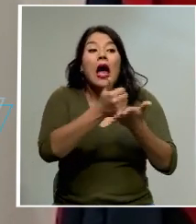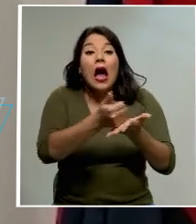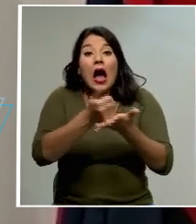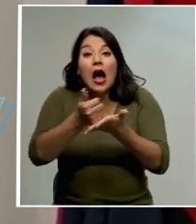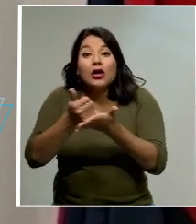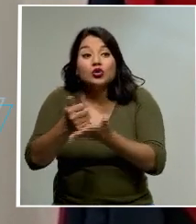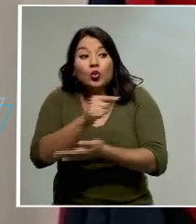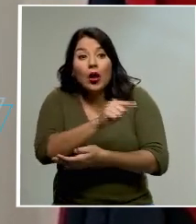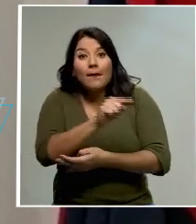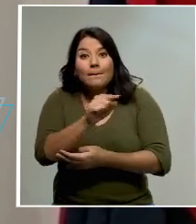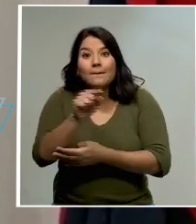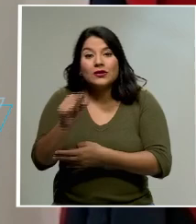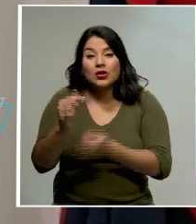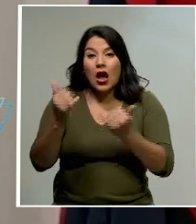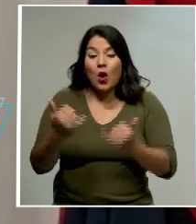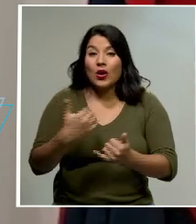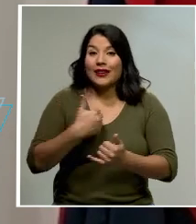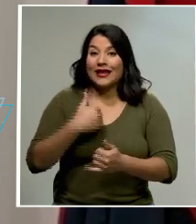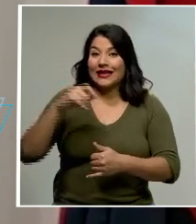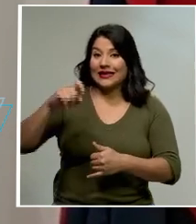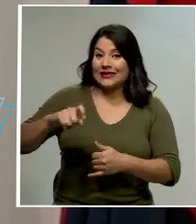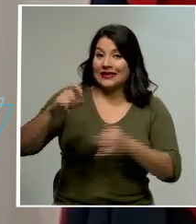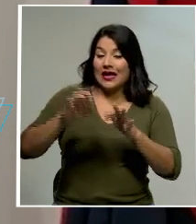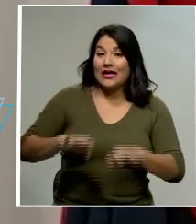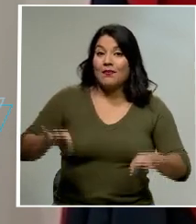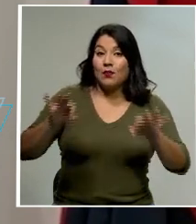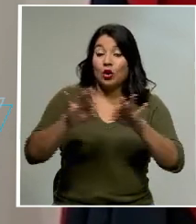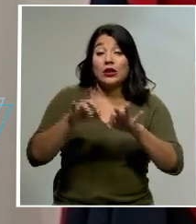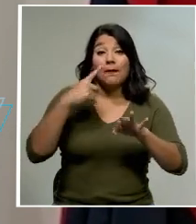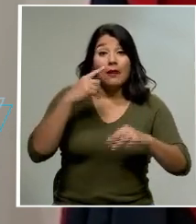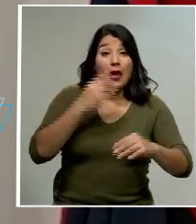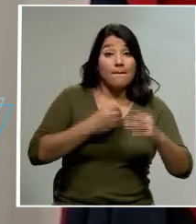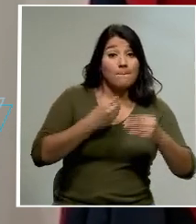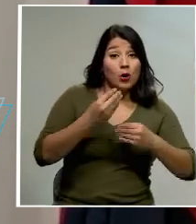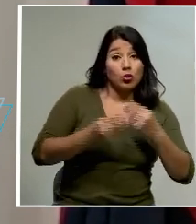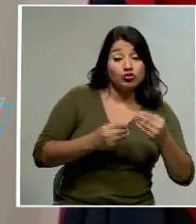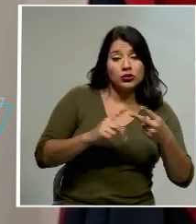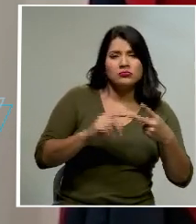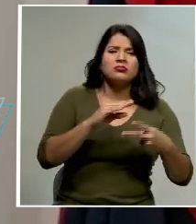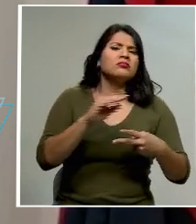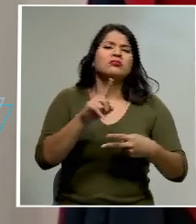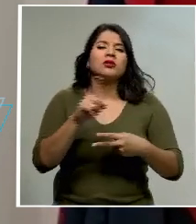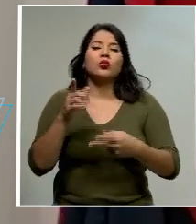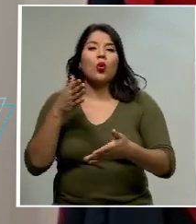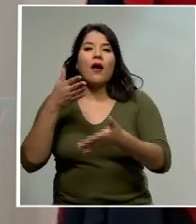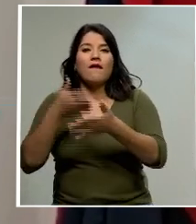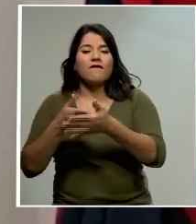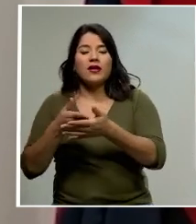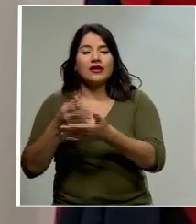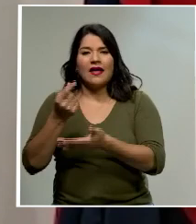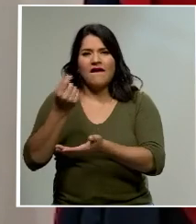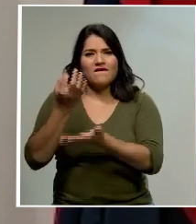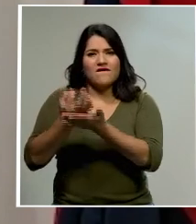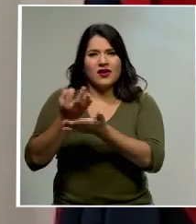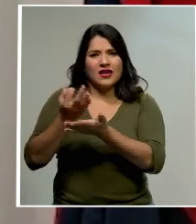hoy necesidades importantes para producir, y tampoco va a afectar fuertemente las finanzas del Estado,